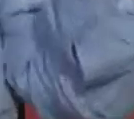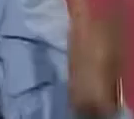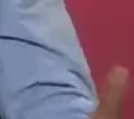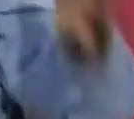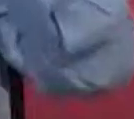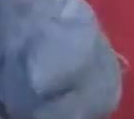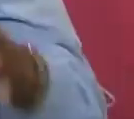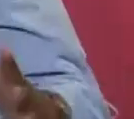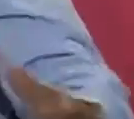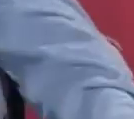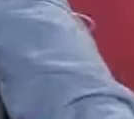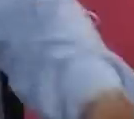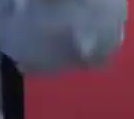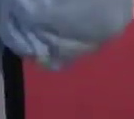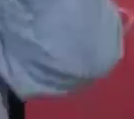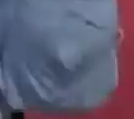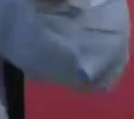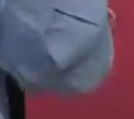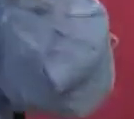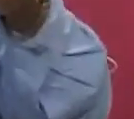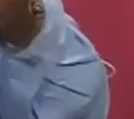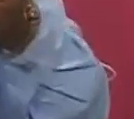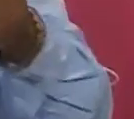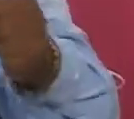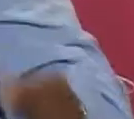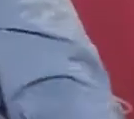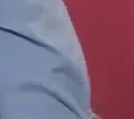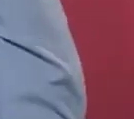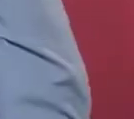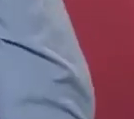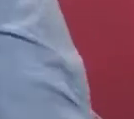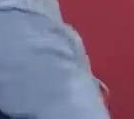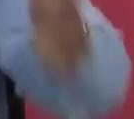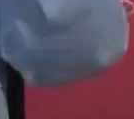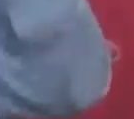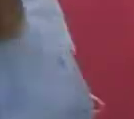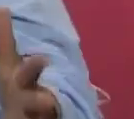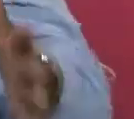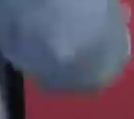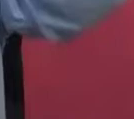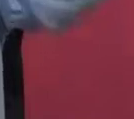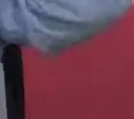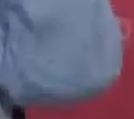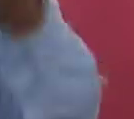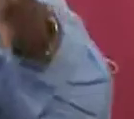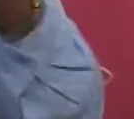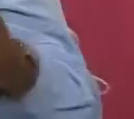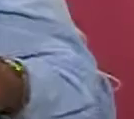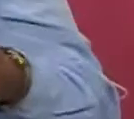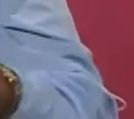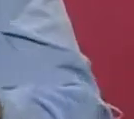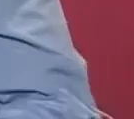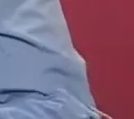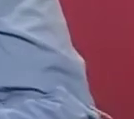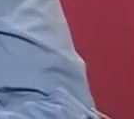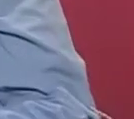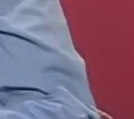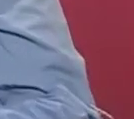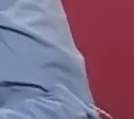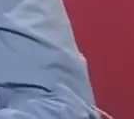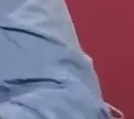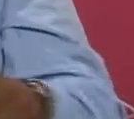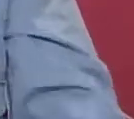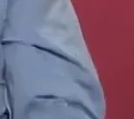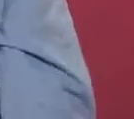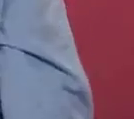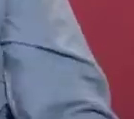el evangelio. En la mañana, en la tarde, es la palabra martillando, aleluya, porque dice la Biblia que el cielo y la tierra pasará, pero su palabra